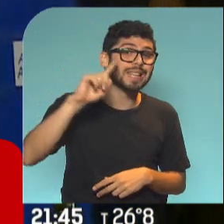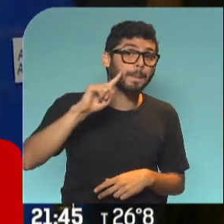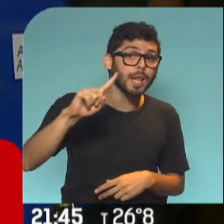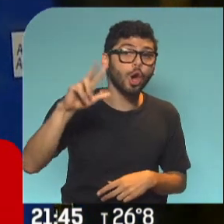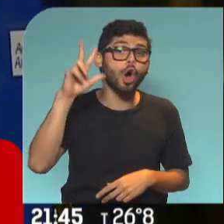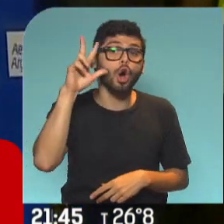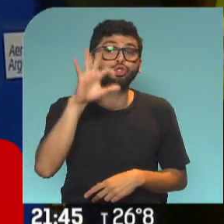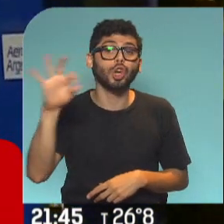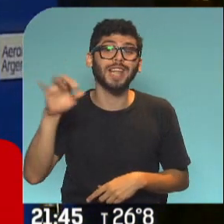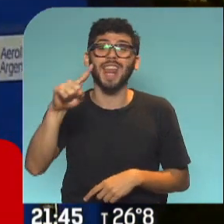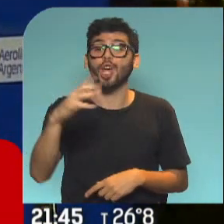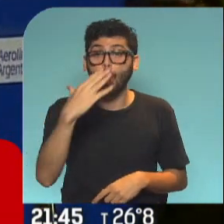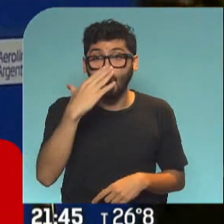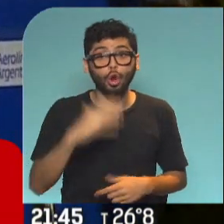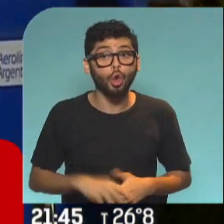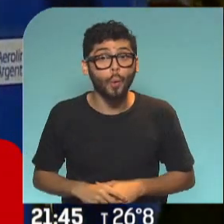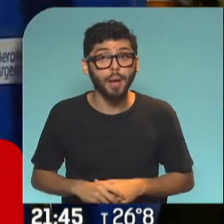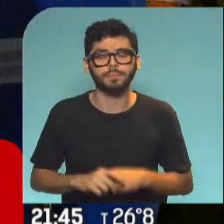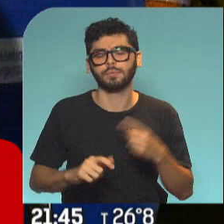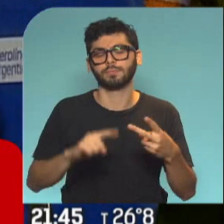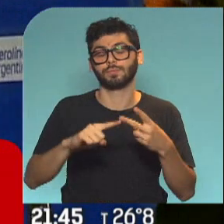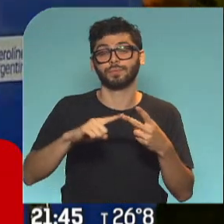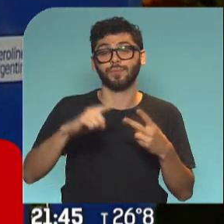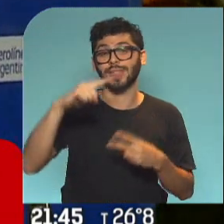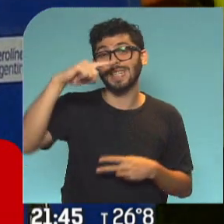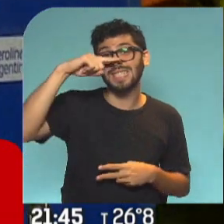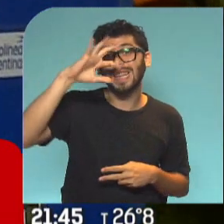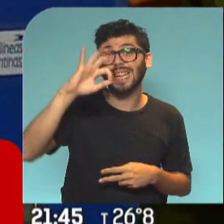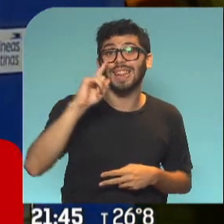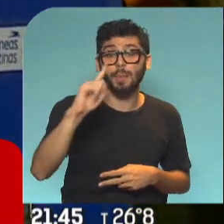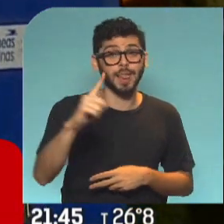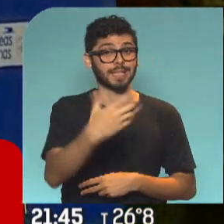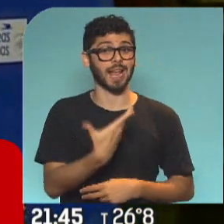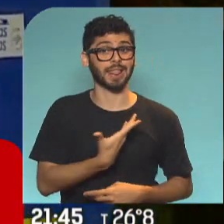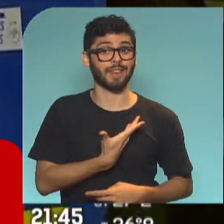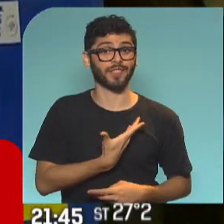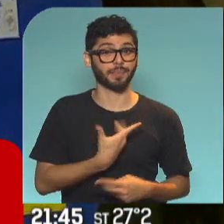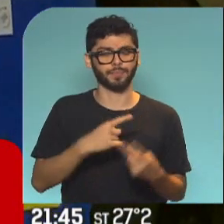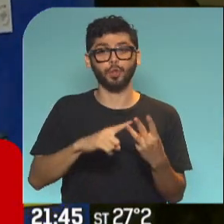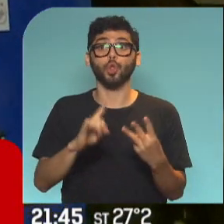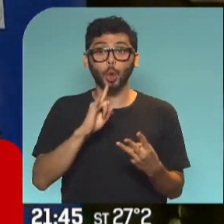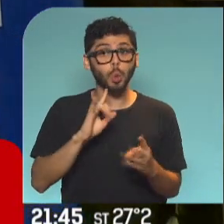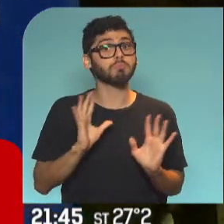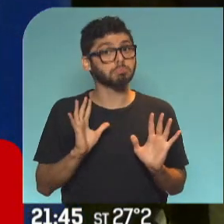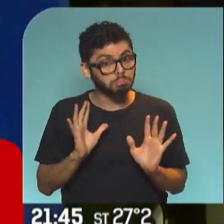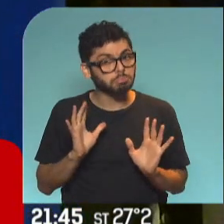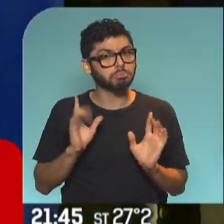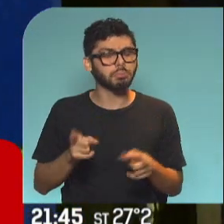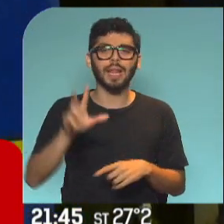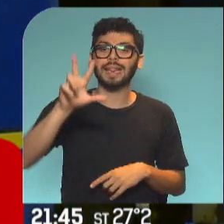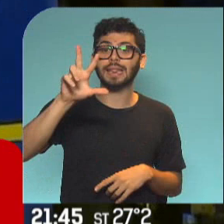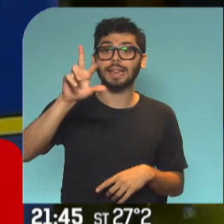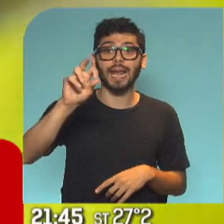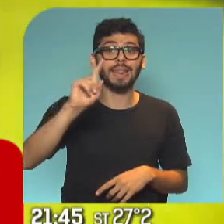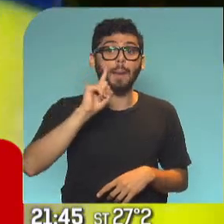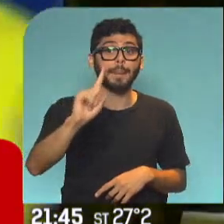por ejemplo, las 70.000 de Santa Fe, un número alto en Tucumán, 30.000,